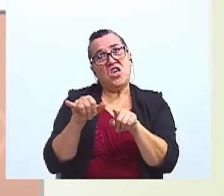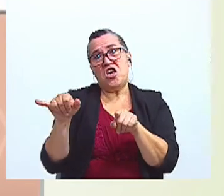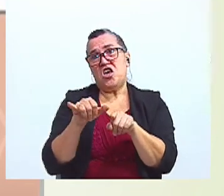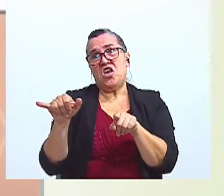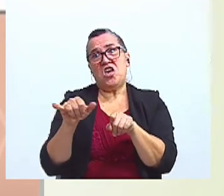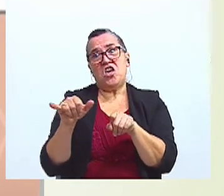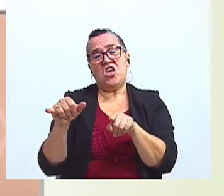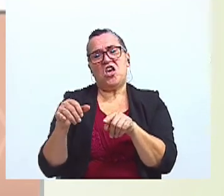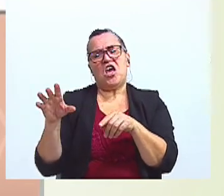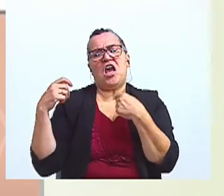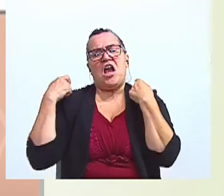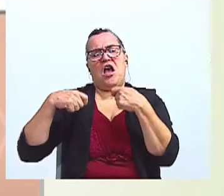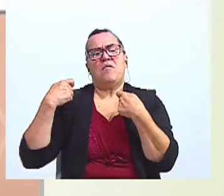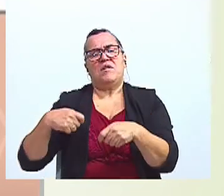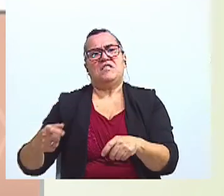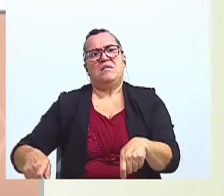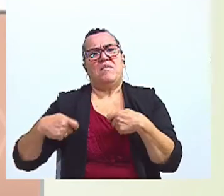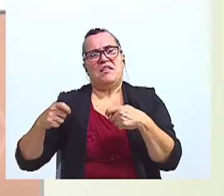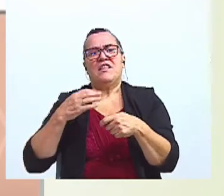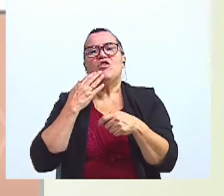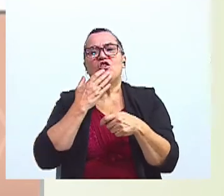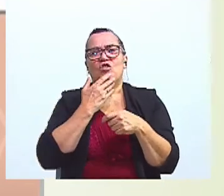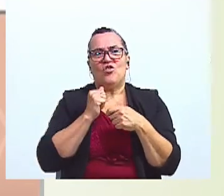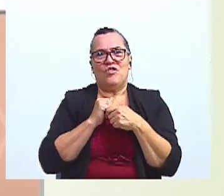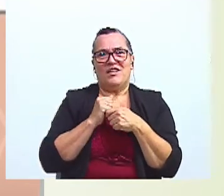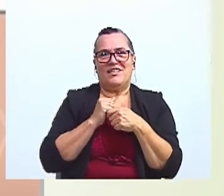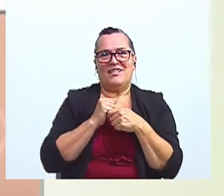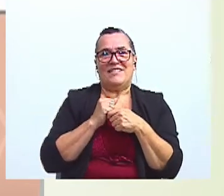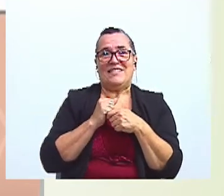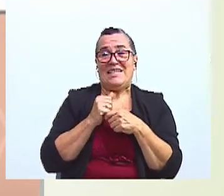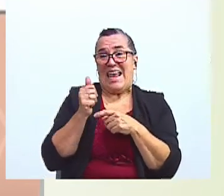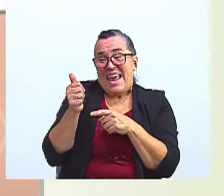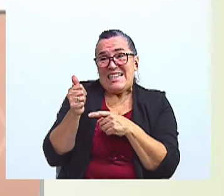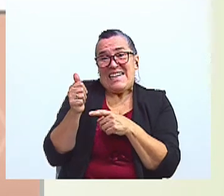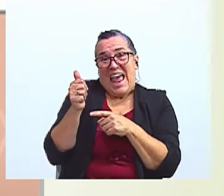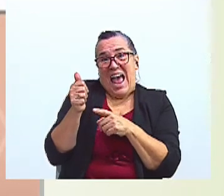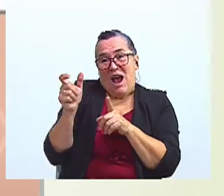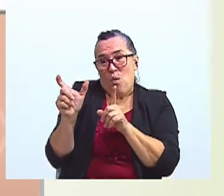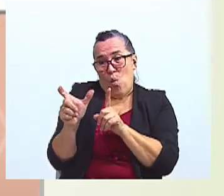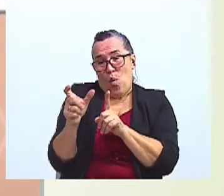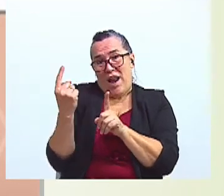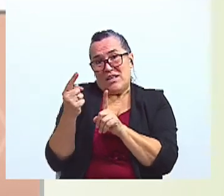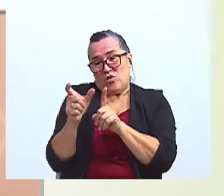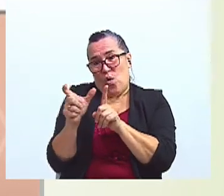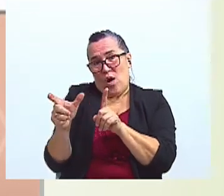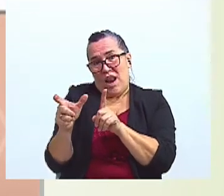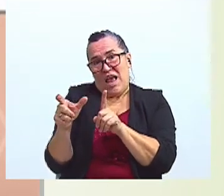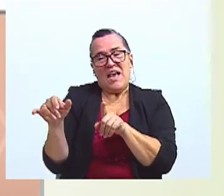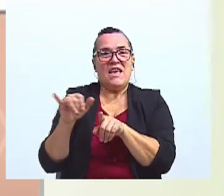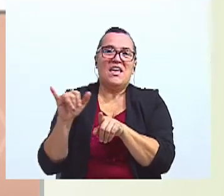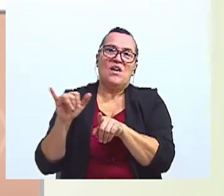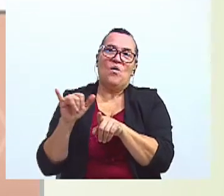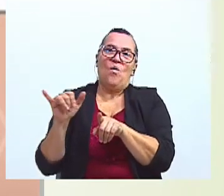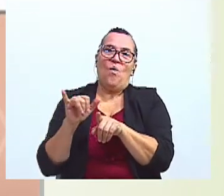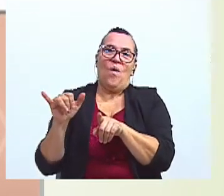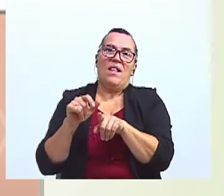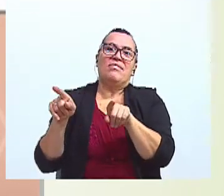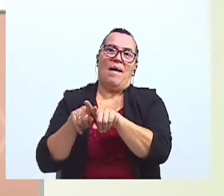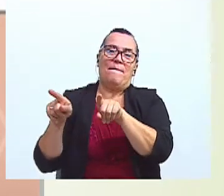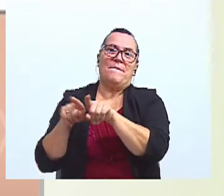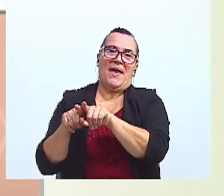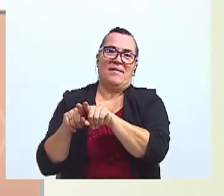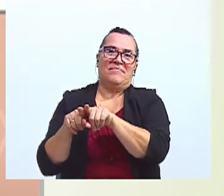más camisas y pantalones de colores. Asimismo, como una sola palabra, sinónimo de